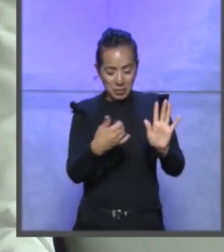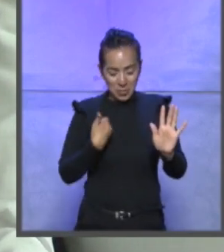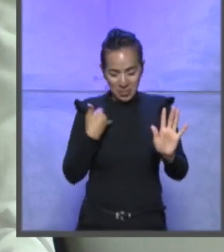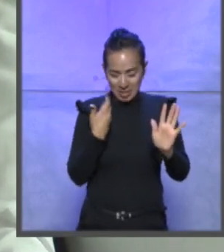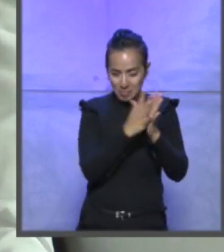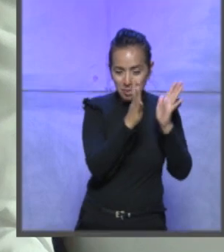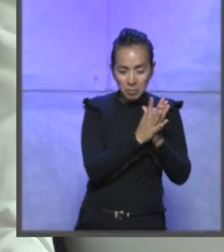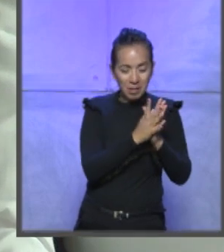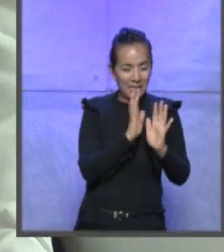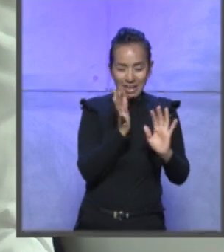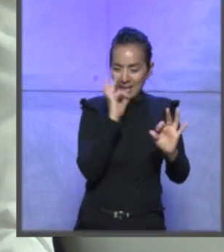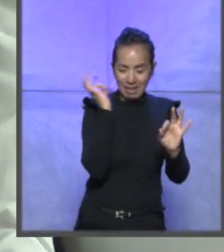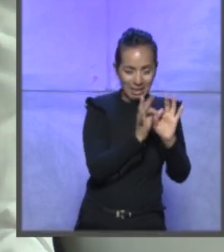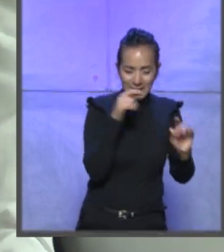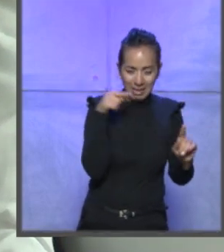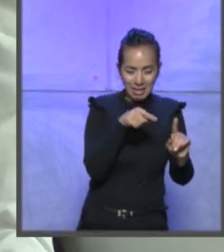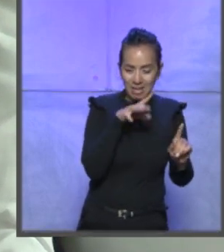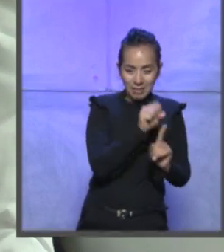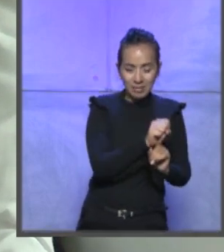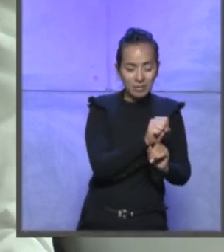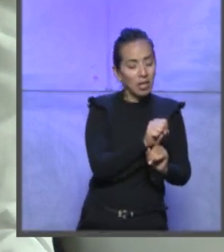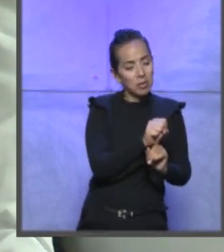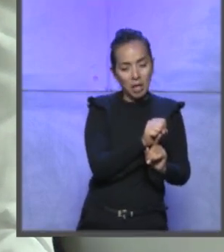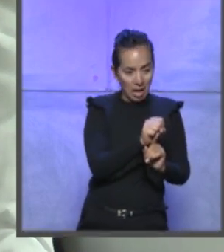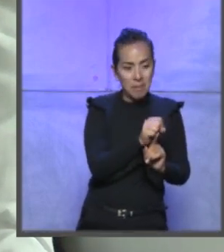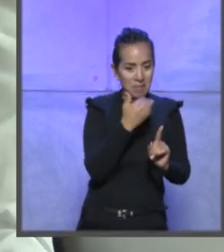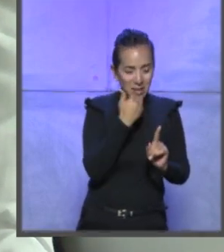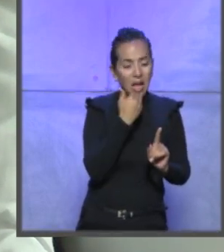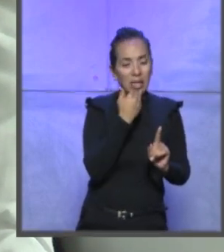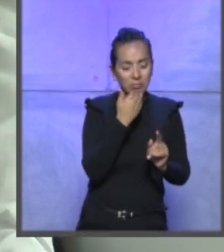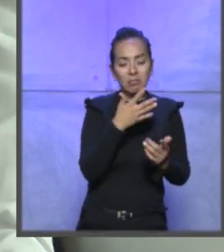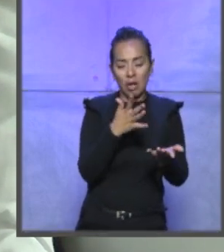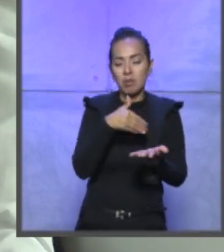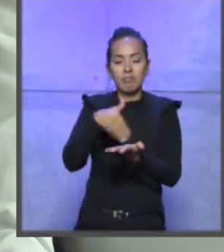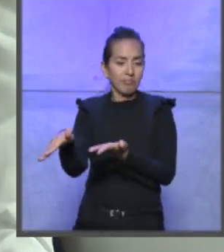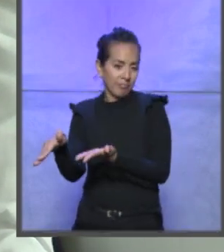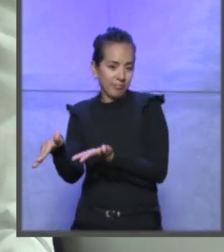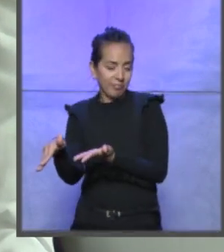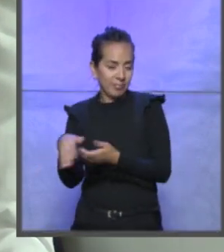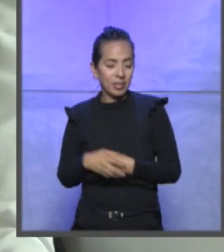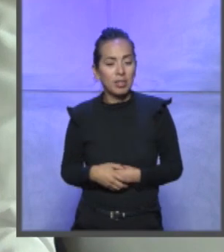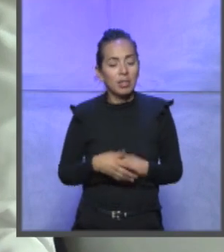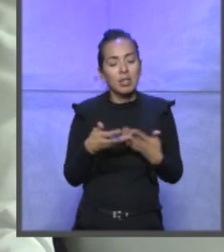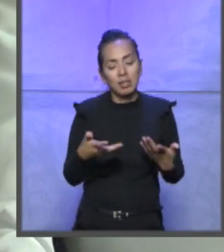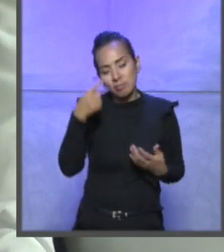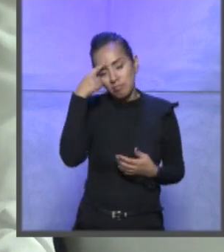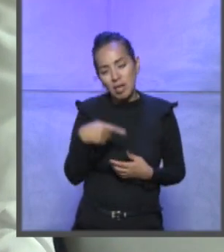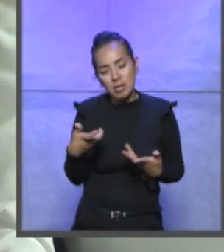ya consiguen lo que quieren o cumplen con su objetivo, nos vuelven a desechar. Entonces, para ejercer